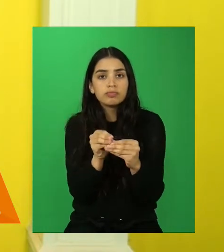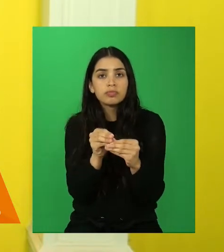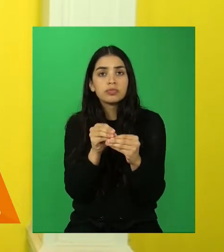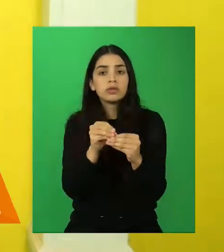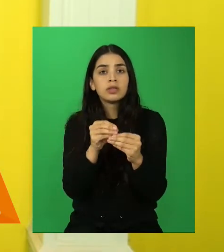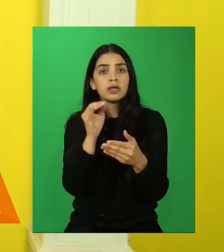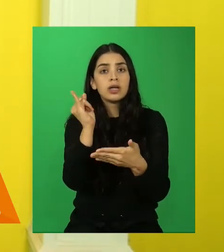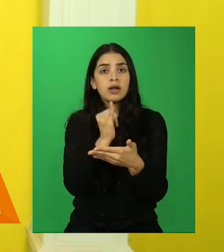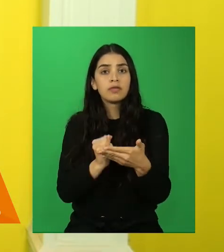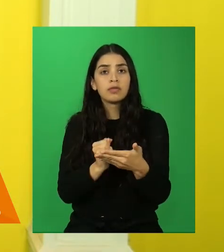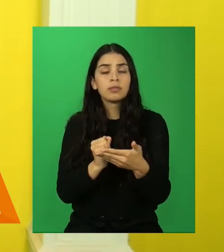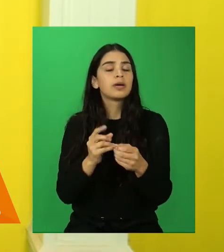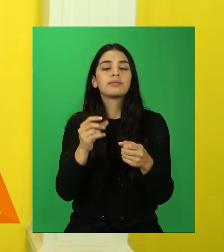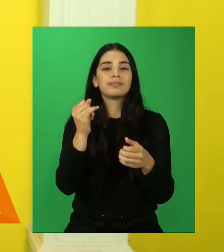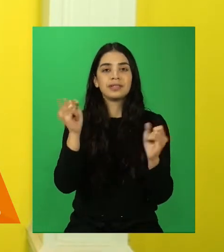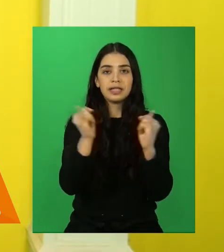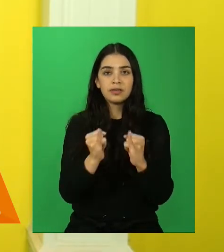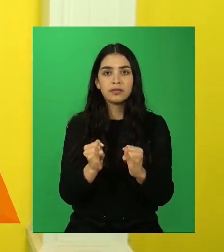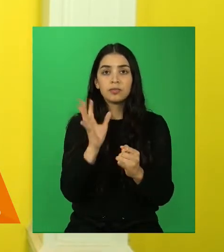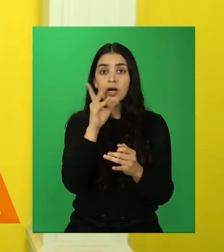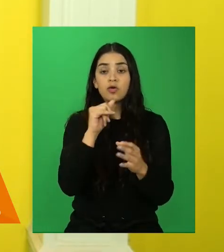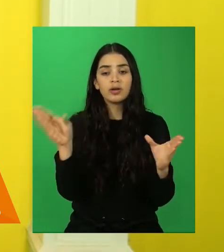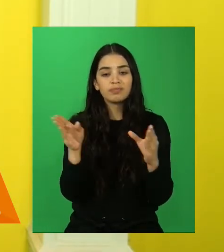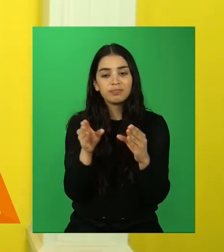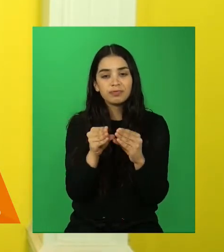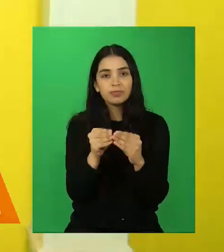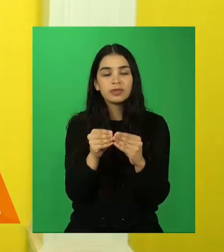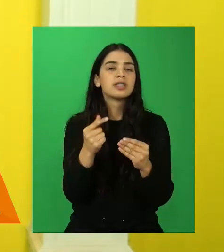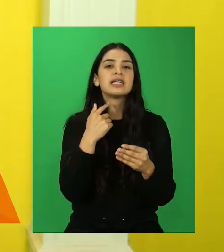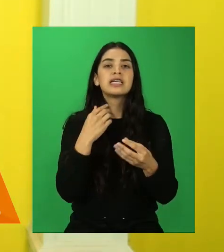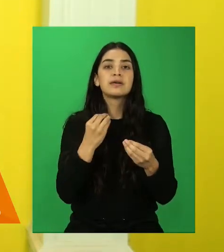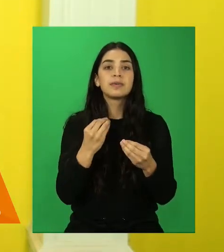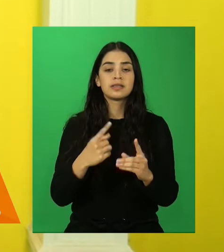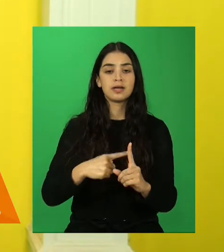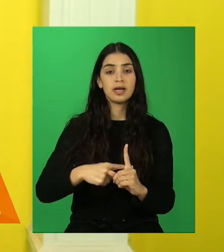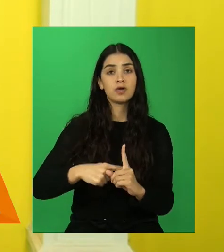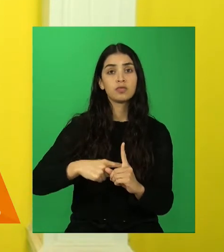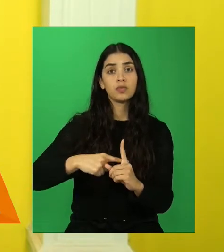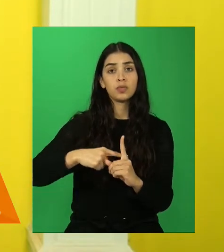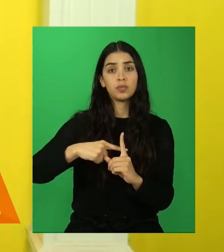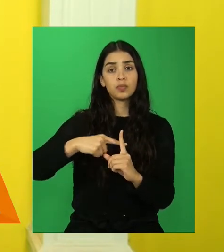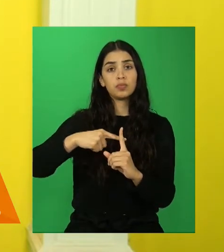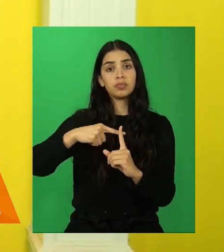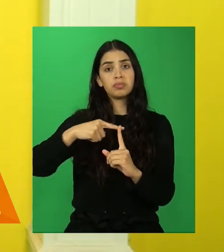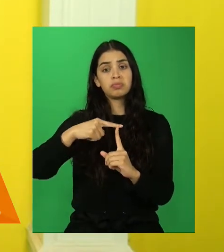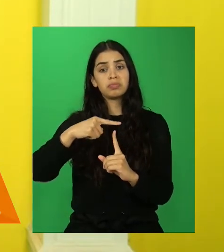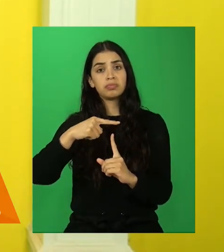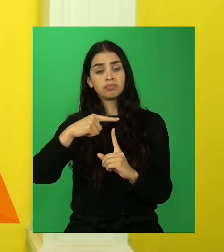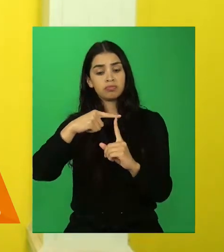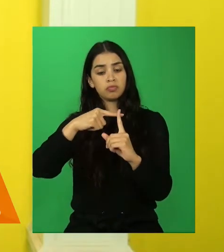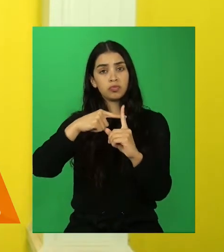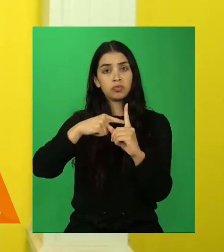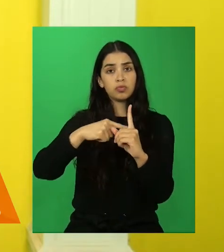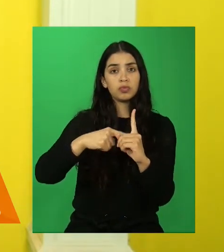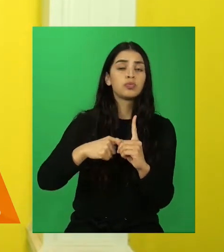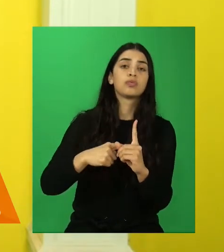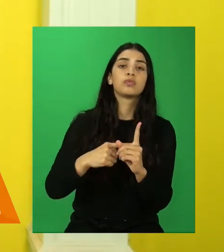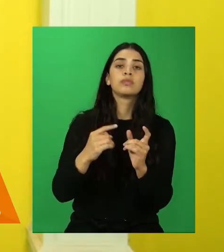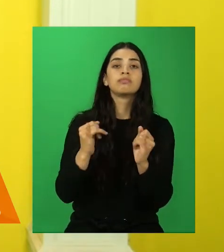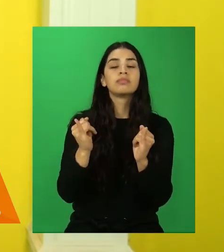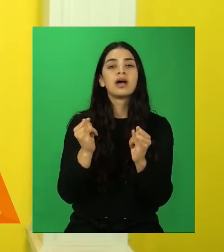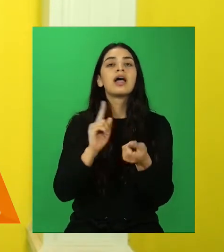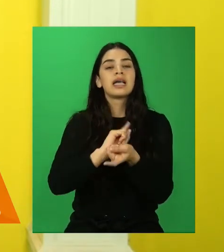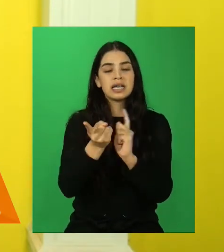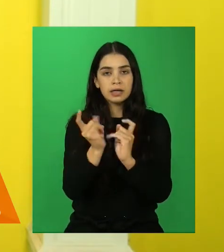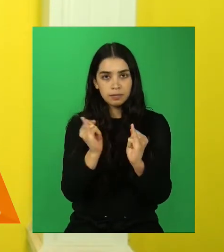tamaño. Estas se dilatan al aumentar la temperatura o disminuyen al